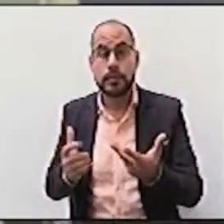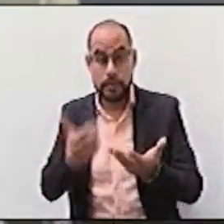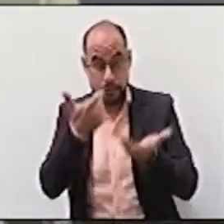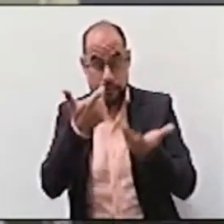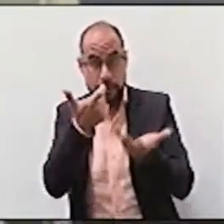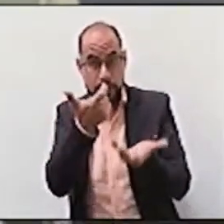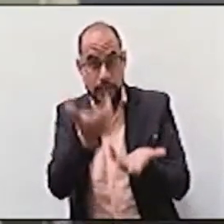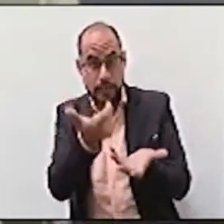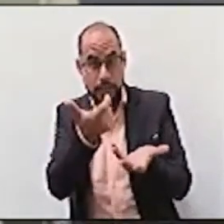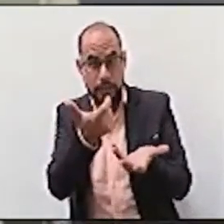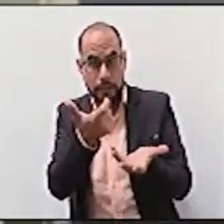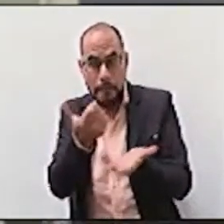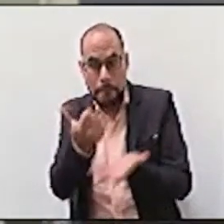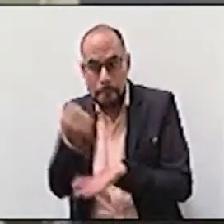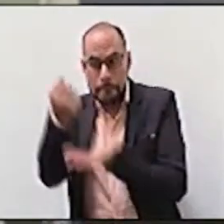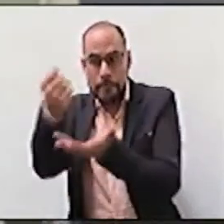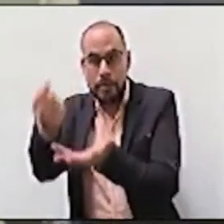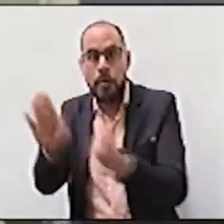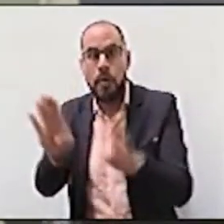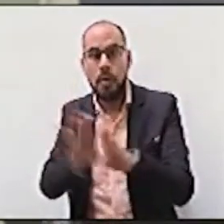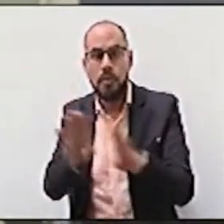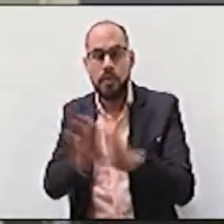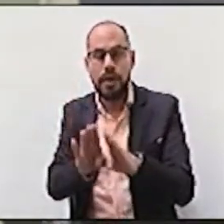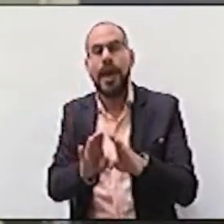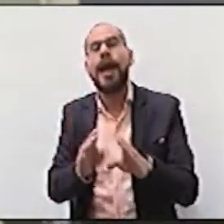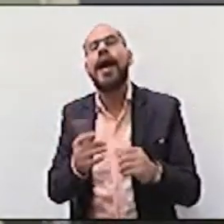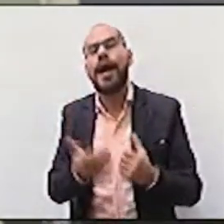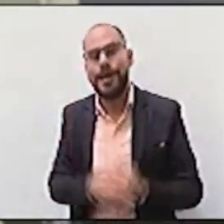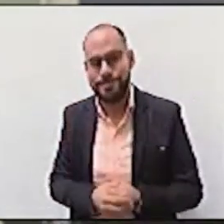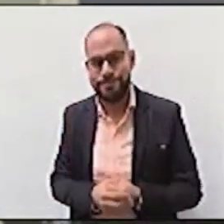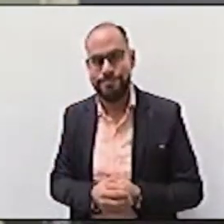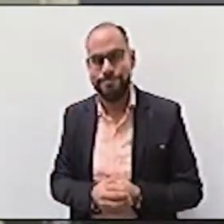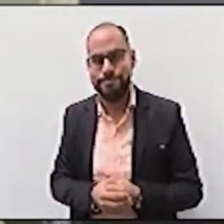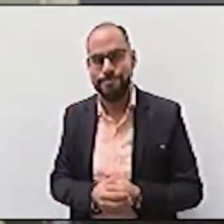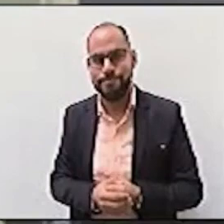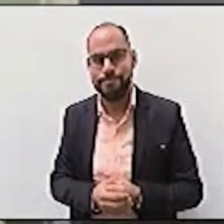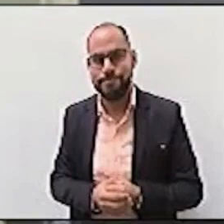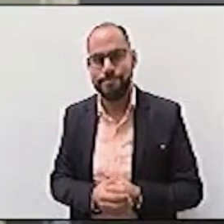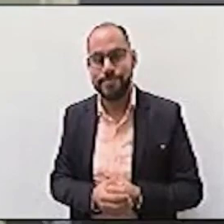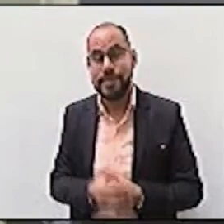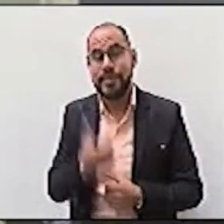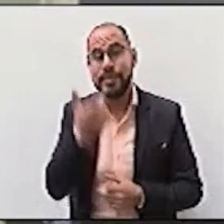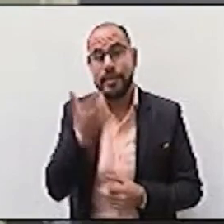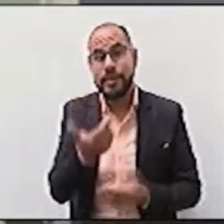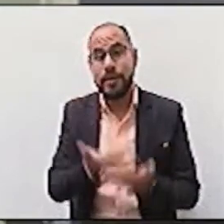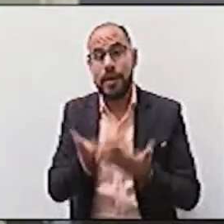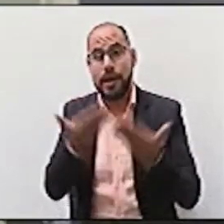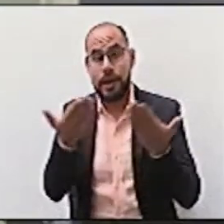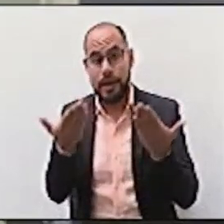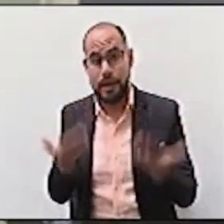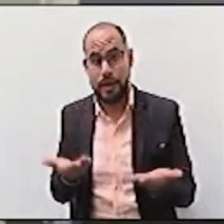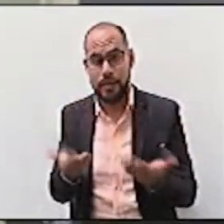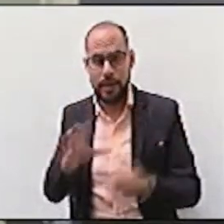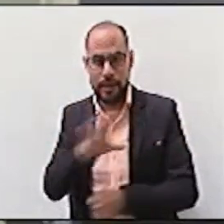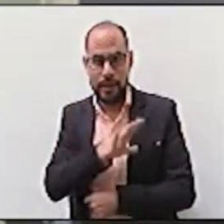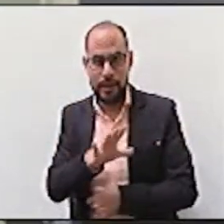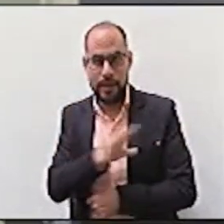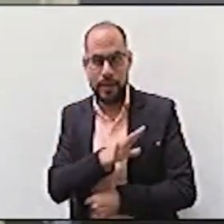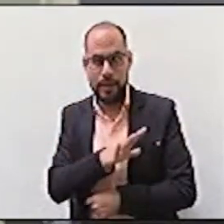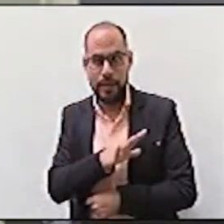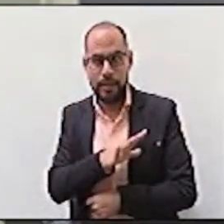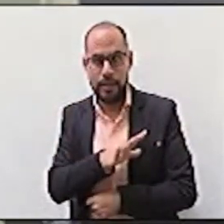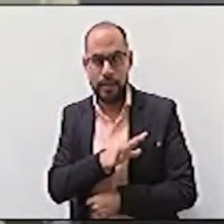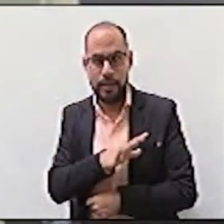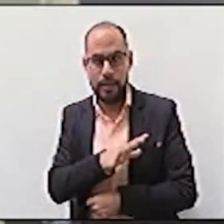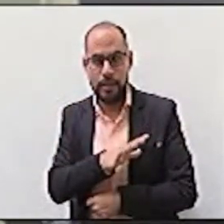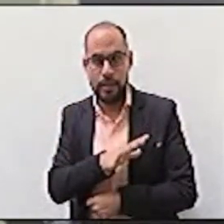financiar este fondo del que hablamos? Pues se va a financiar del dinero que hoy existe en cuentas